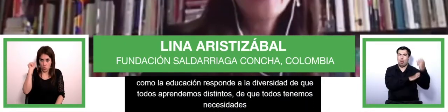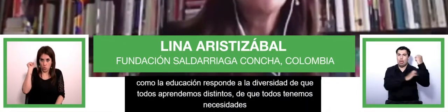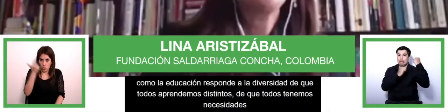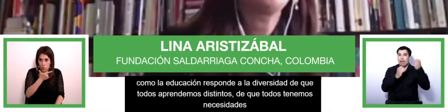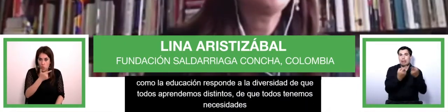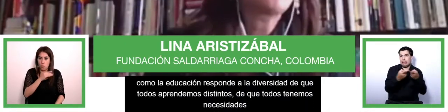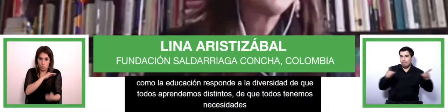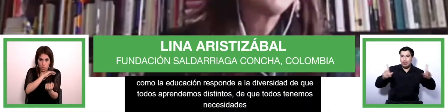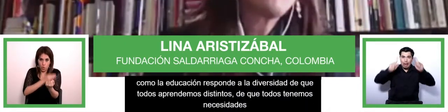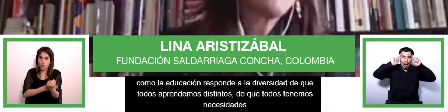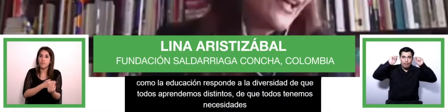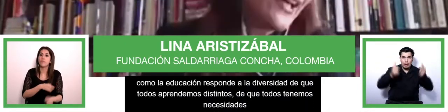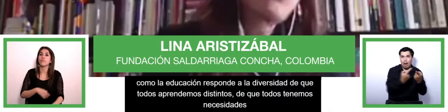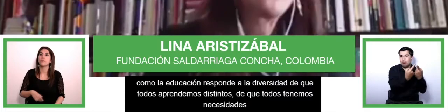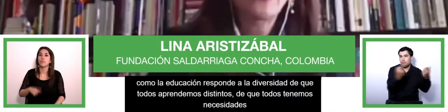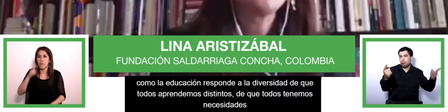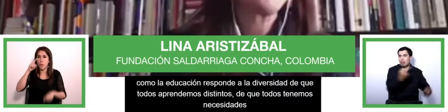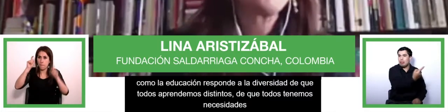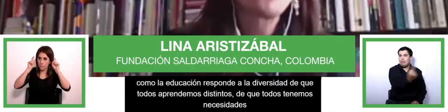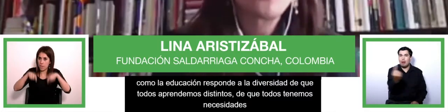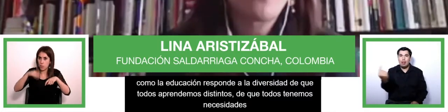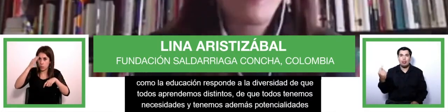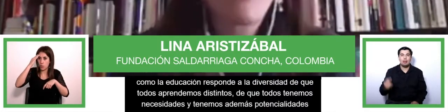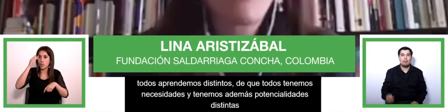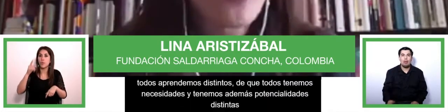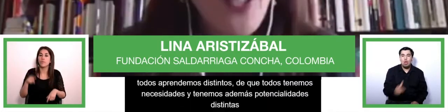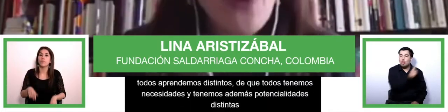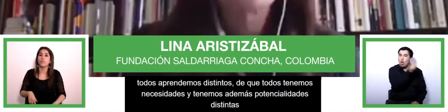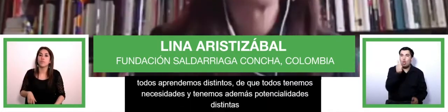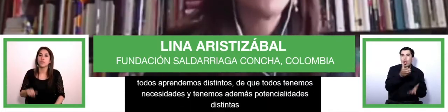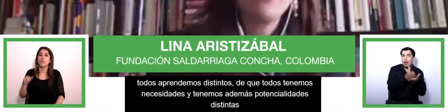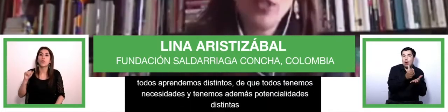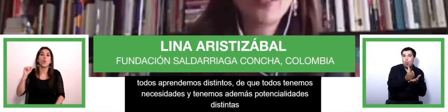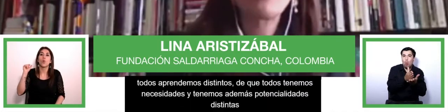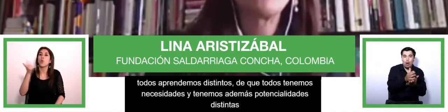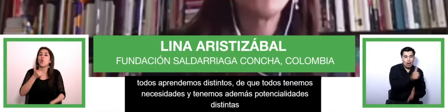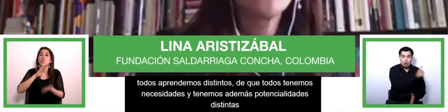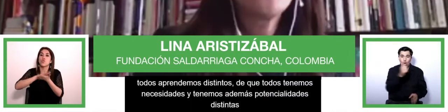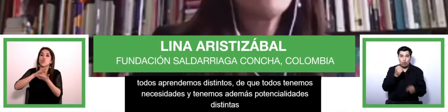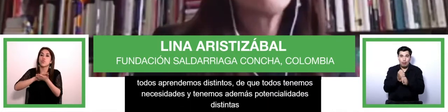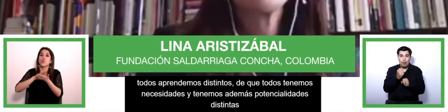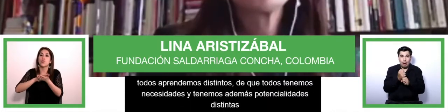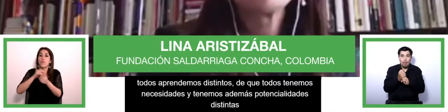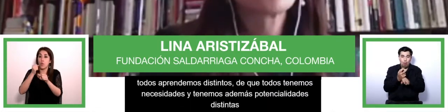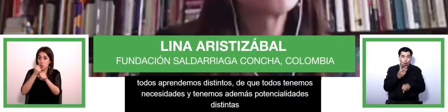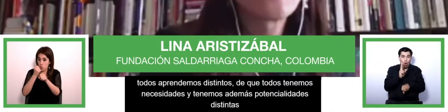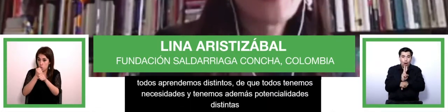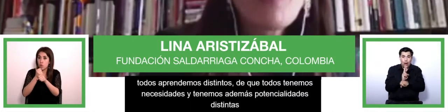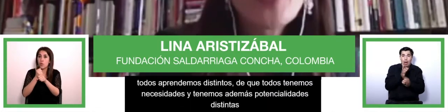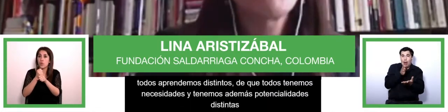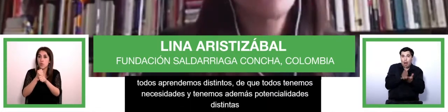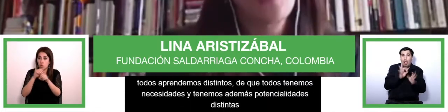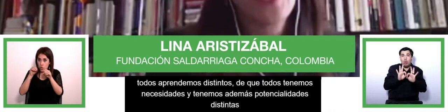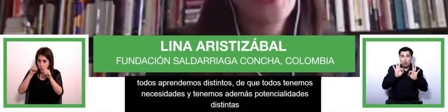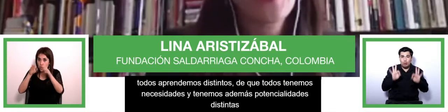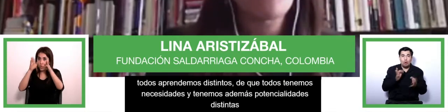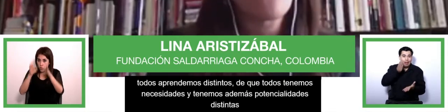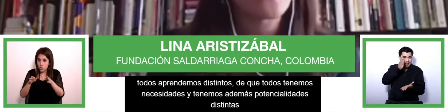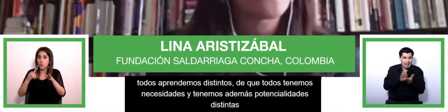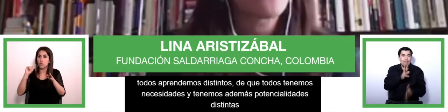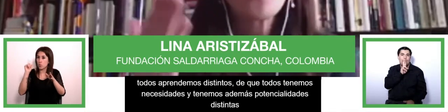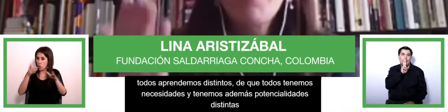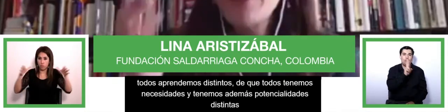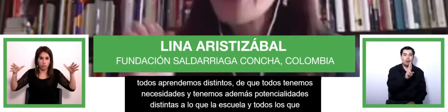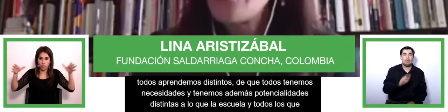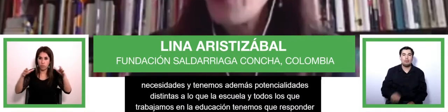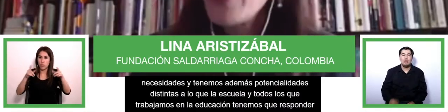distintas a las que la escuela y todos los que trabajamos en la educación tenemos que responder. Por último, yo quisiera muy rápido darle la